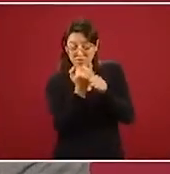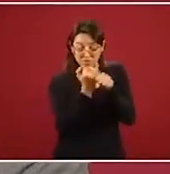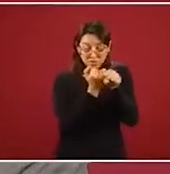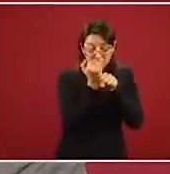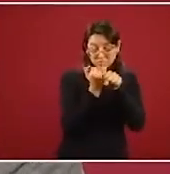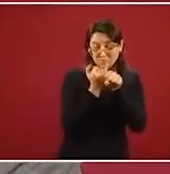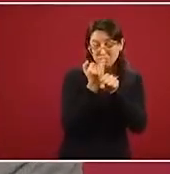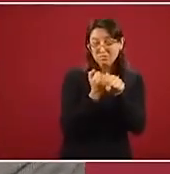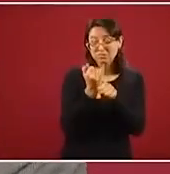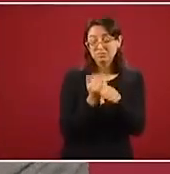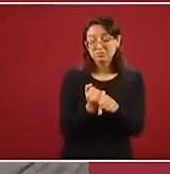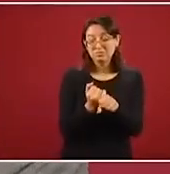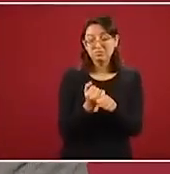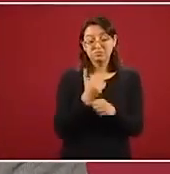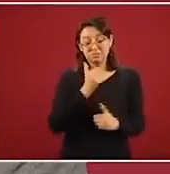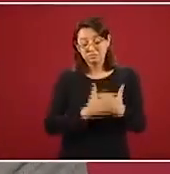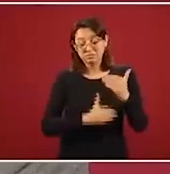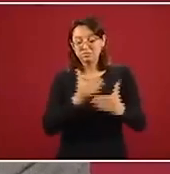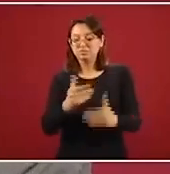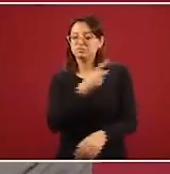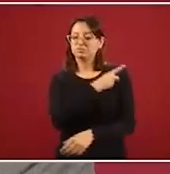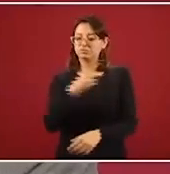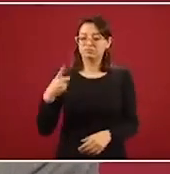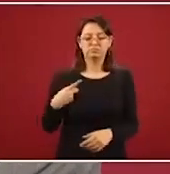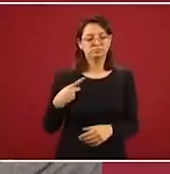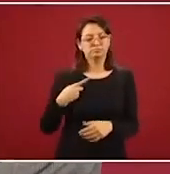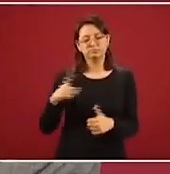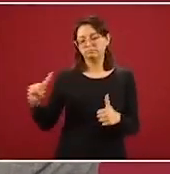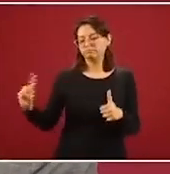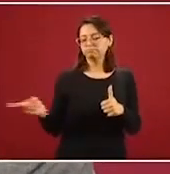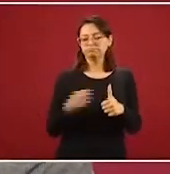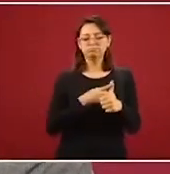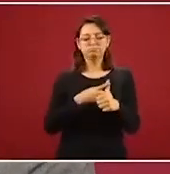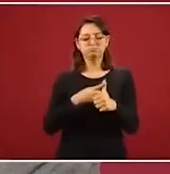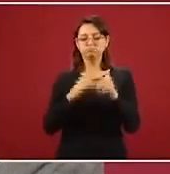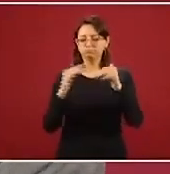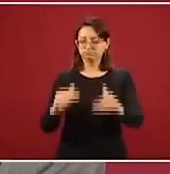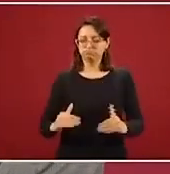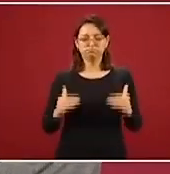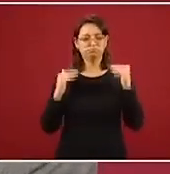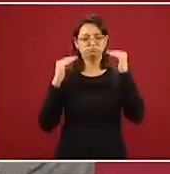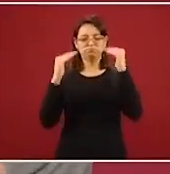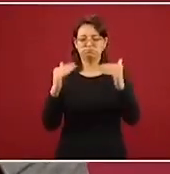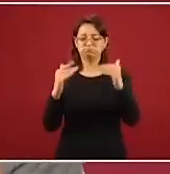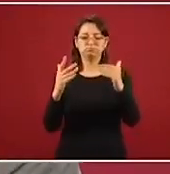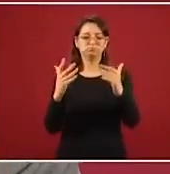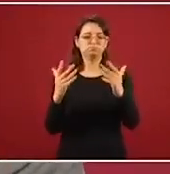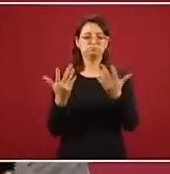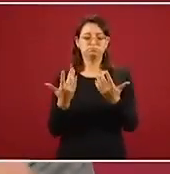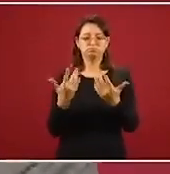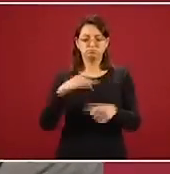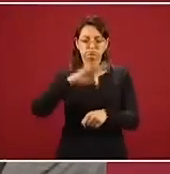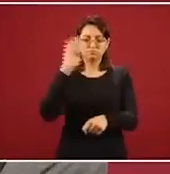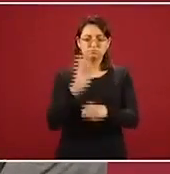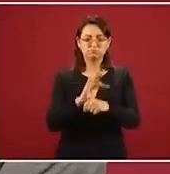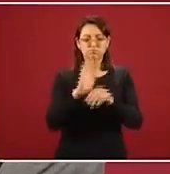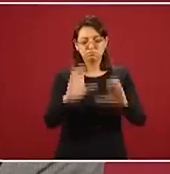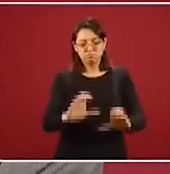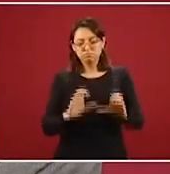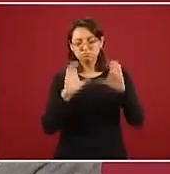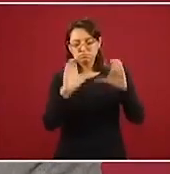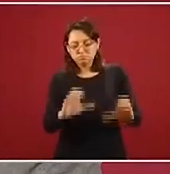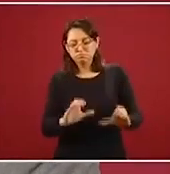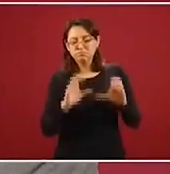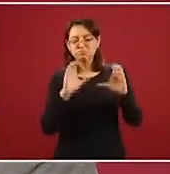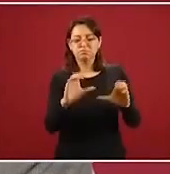que involucra a sujetos humanos debe estar regido por los más altos estándares y salvaguardas de cuidado de las